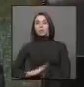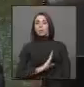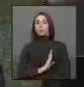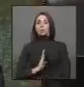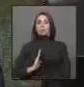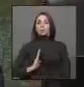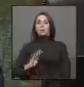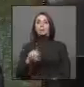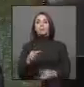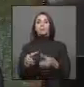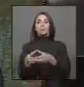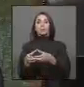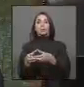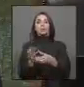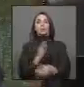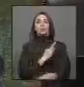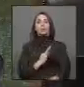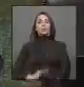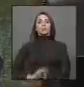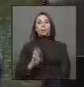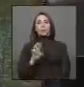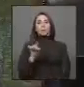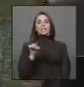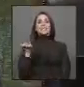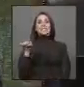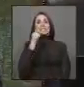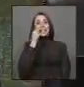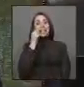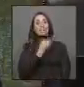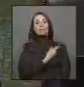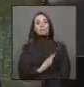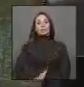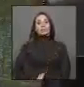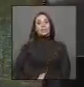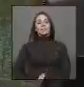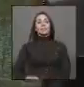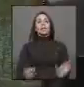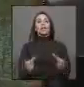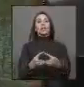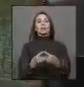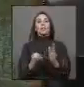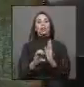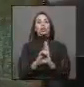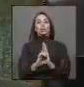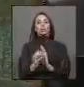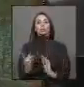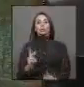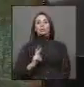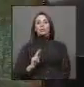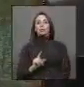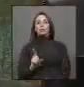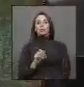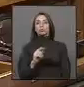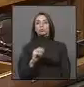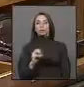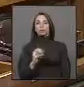miembro de la bancada del Partido Socialista y presidente de la Comisión de Constitución, Leonardo Soto. Tiene la palabra.